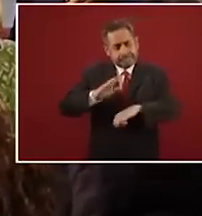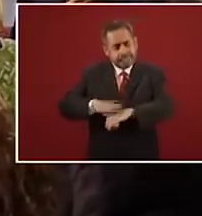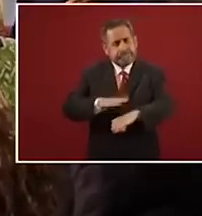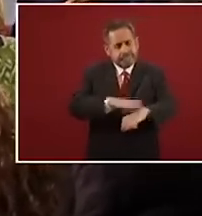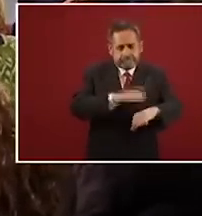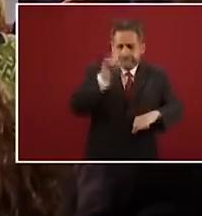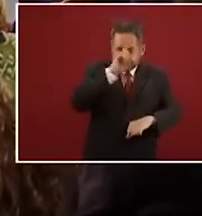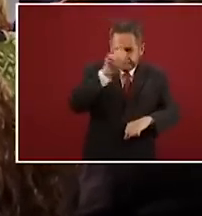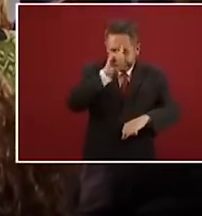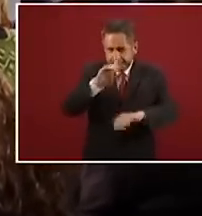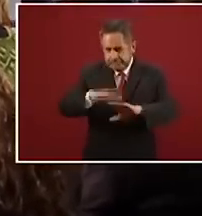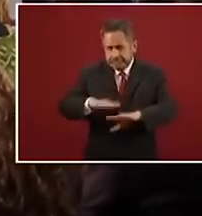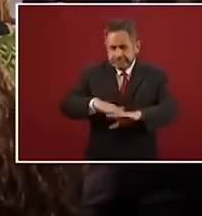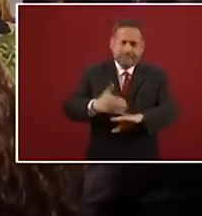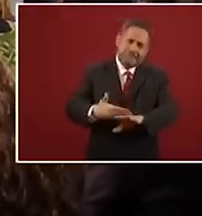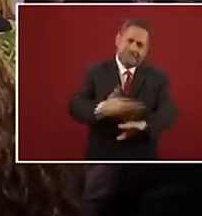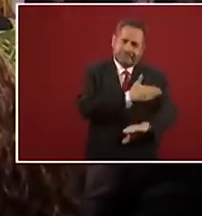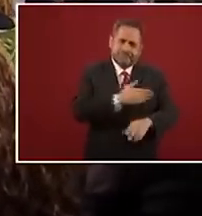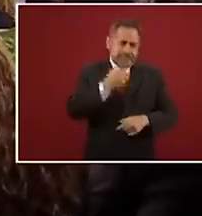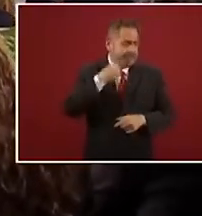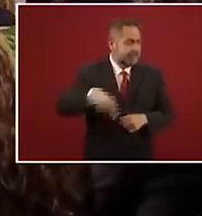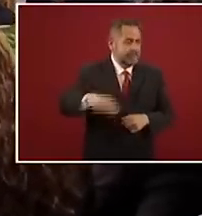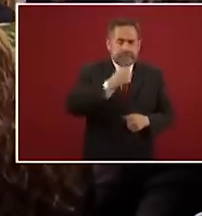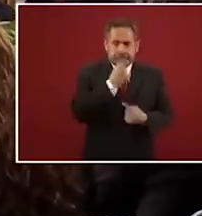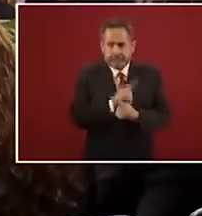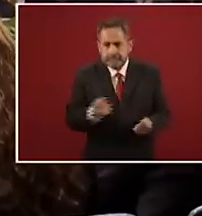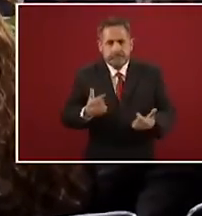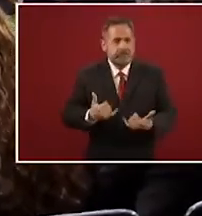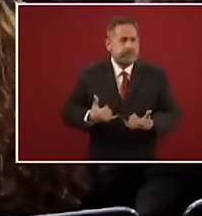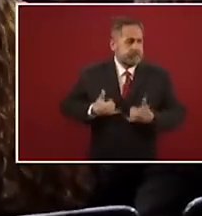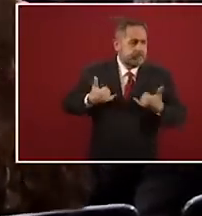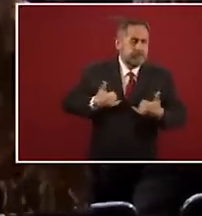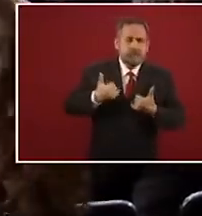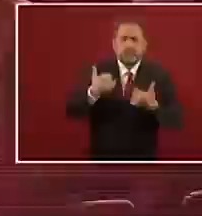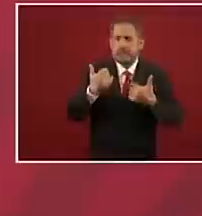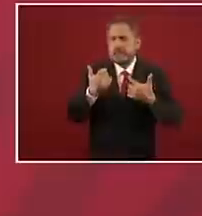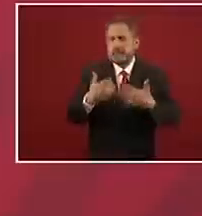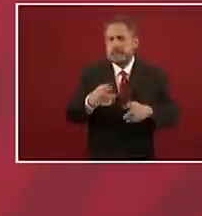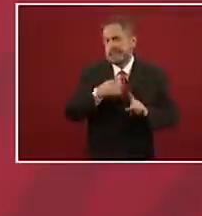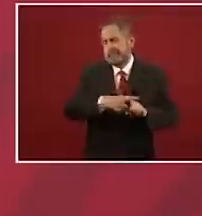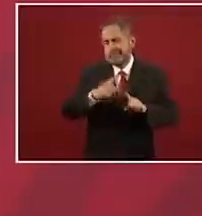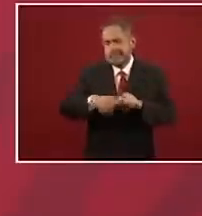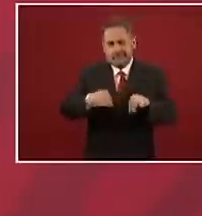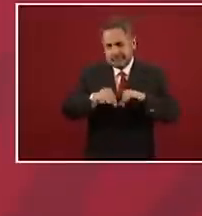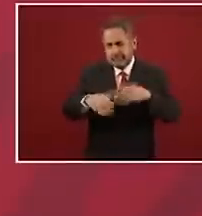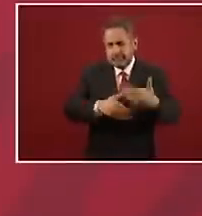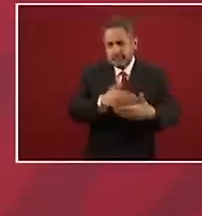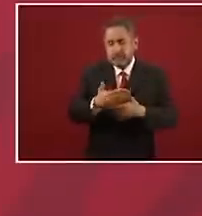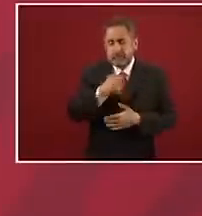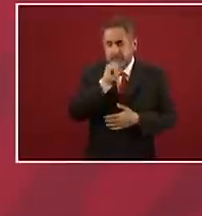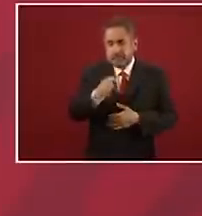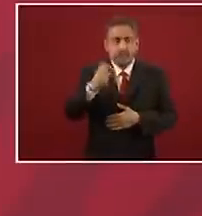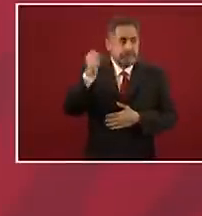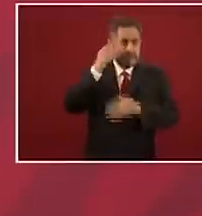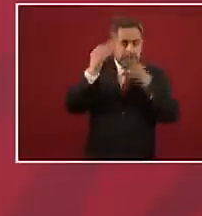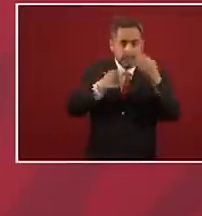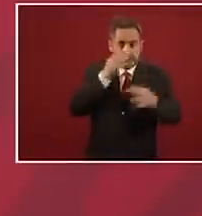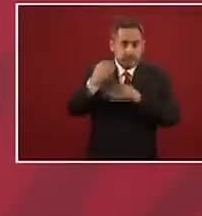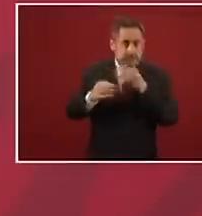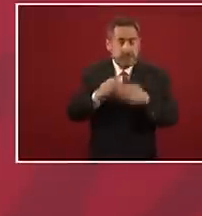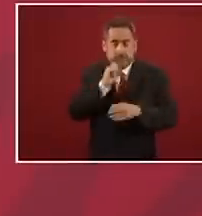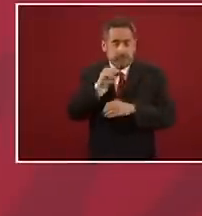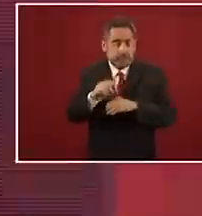llevando a cabo en niños, jóvenes, toda la actividad y la campaña de